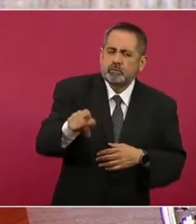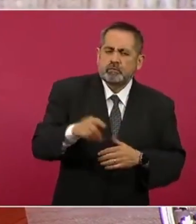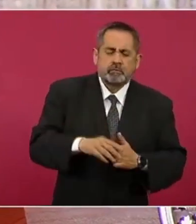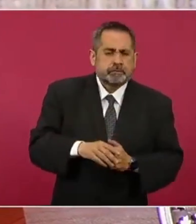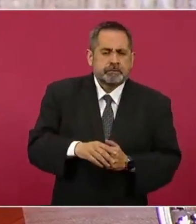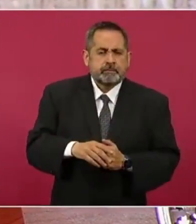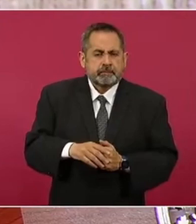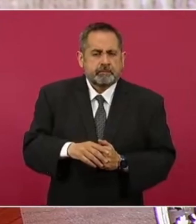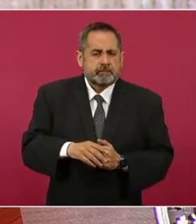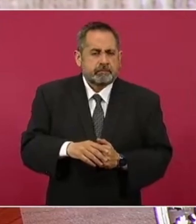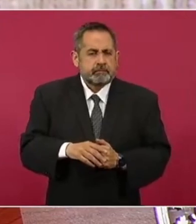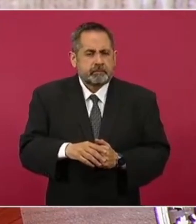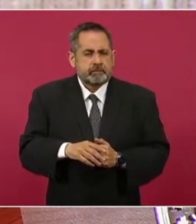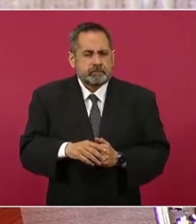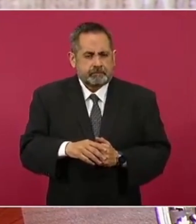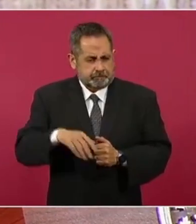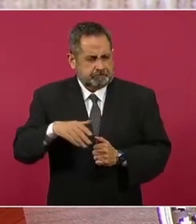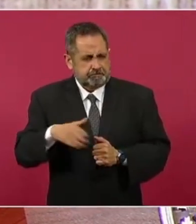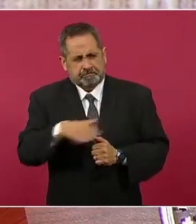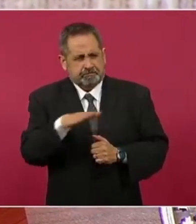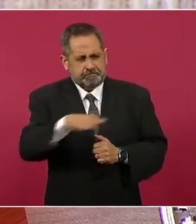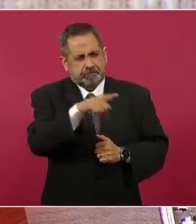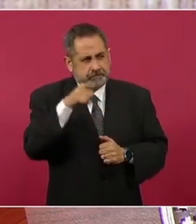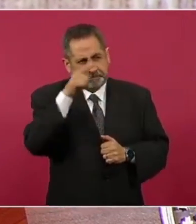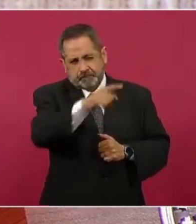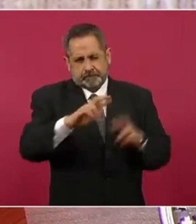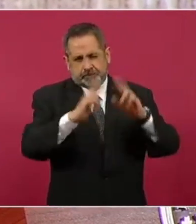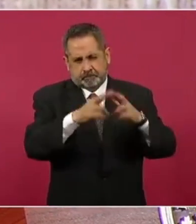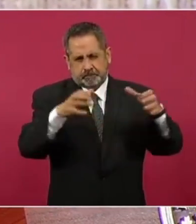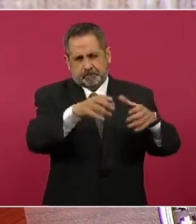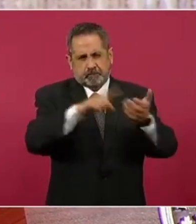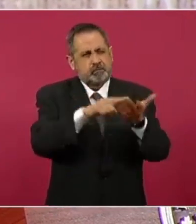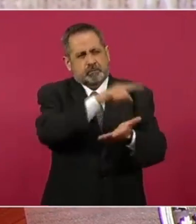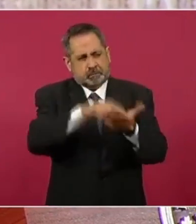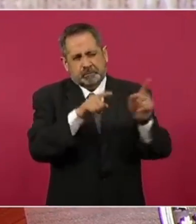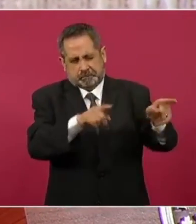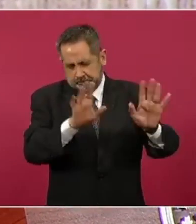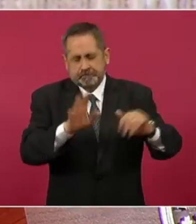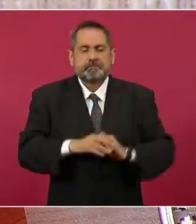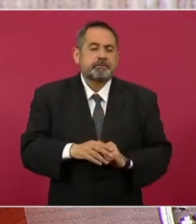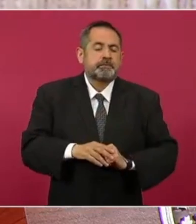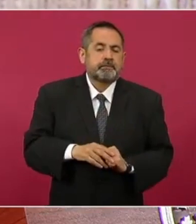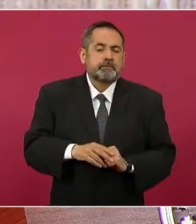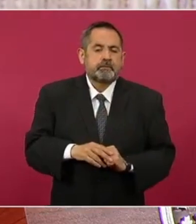le preguntamos a que íbamos a una reunión sobre un local,